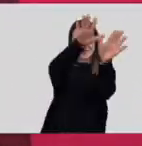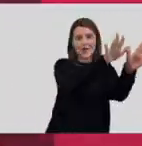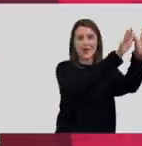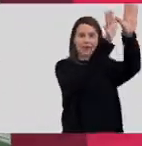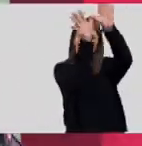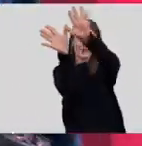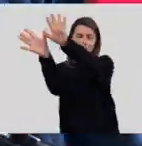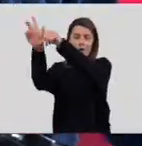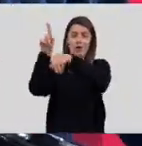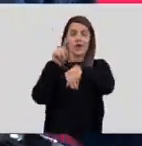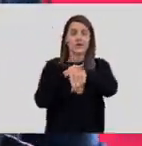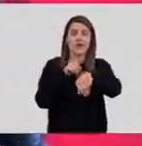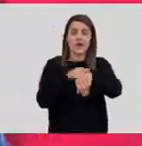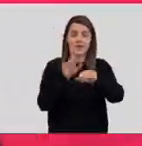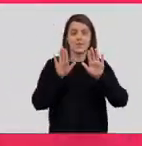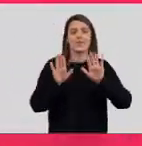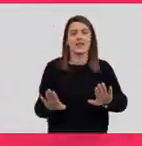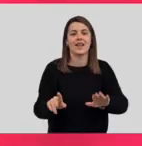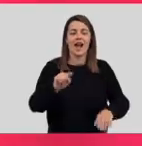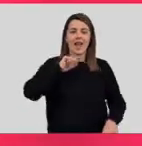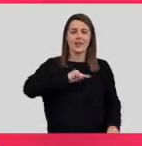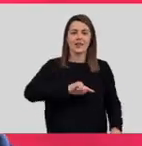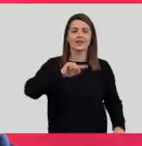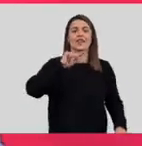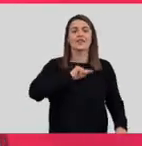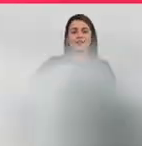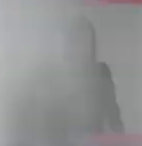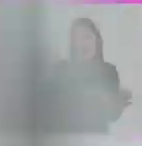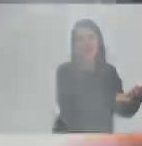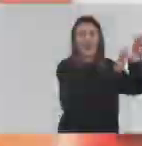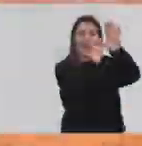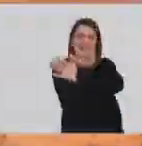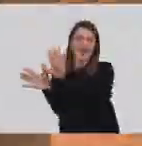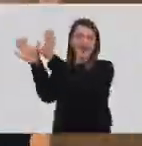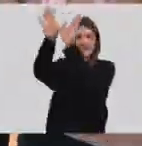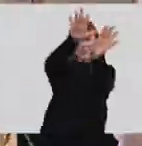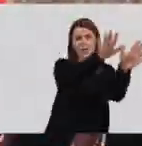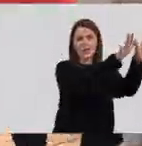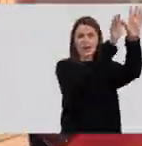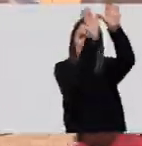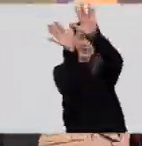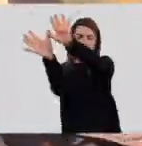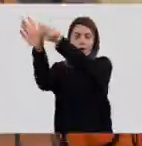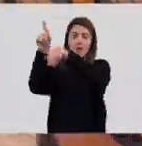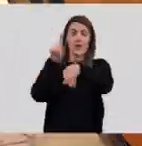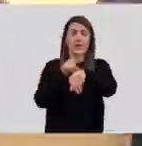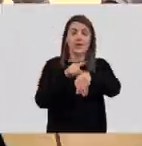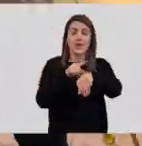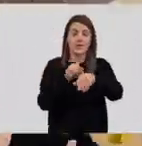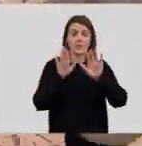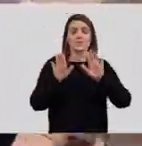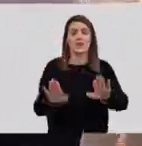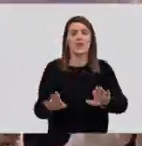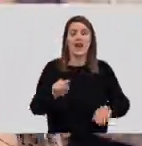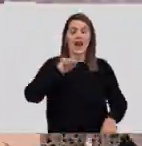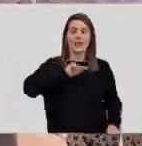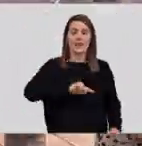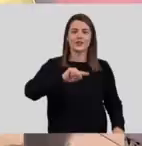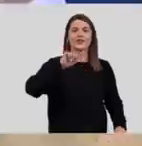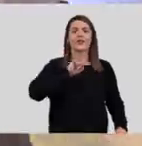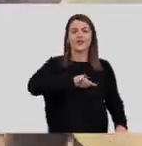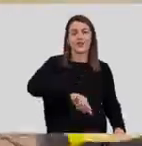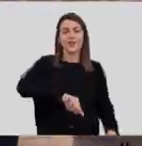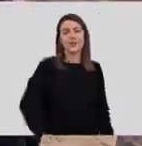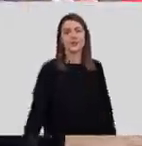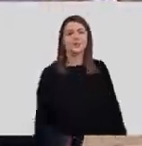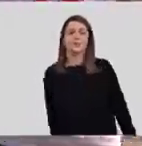Volar con el viento y sentir que se para el tiempo. Volar con el viento y sentir que se